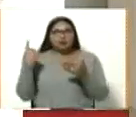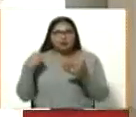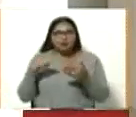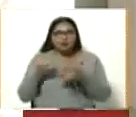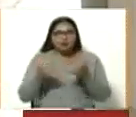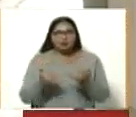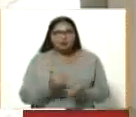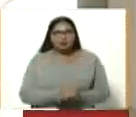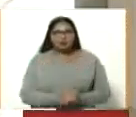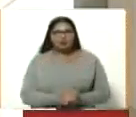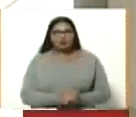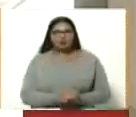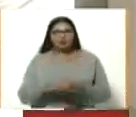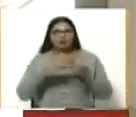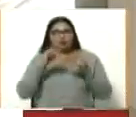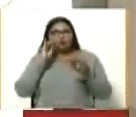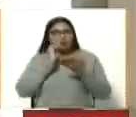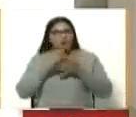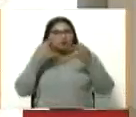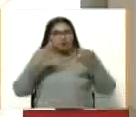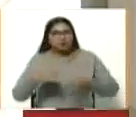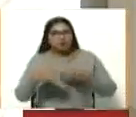todos